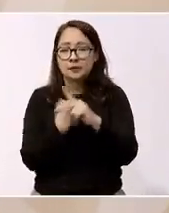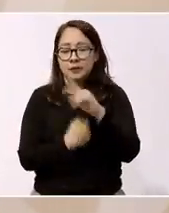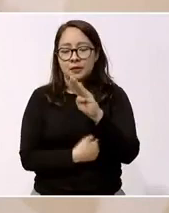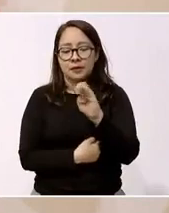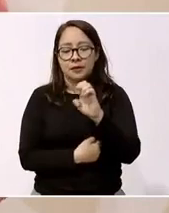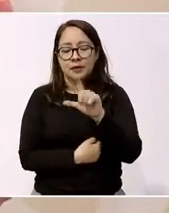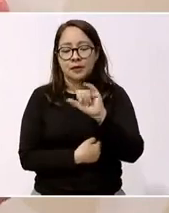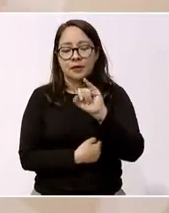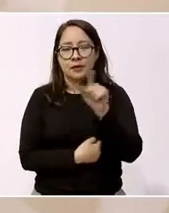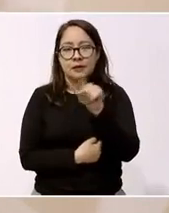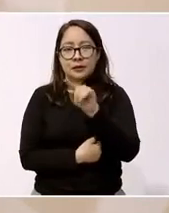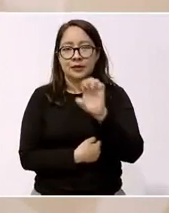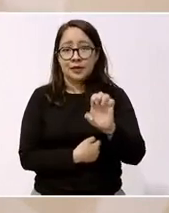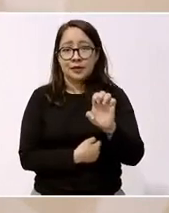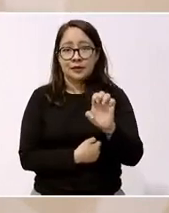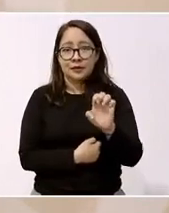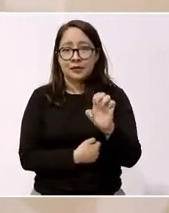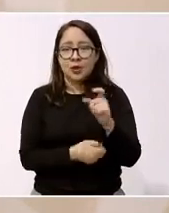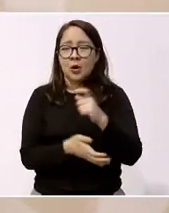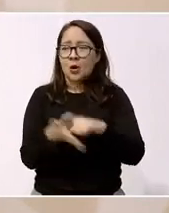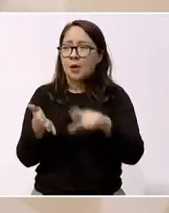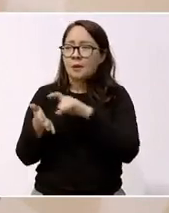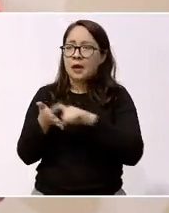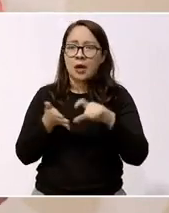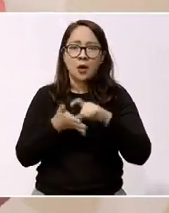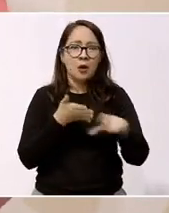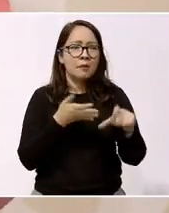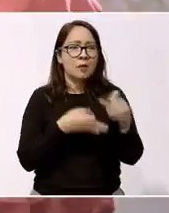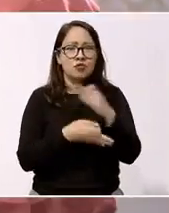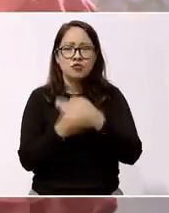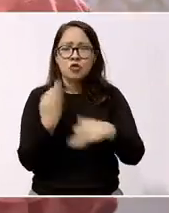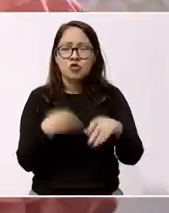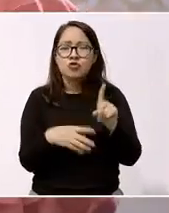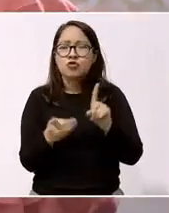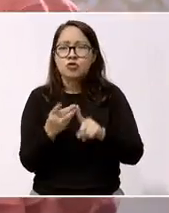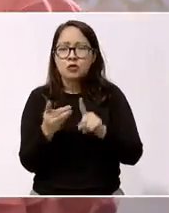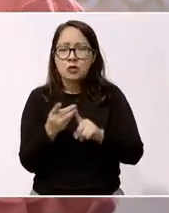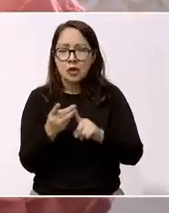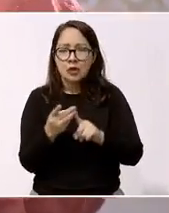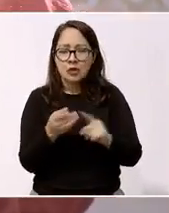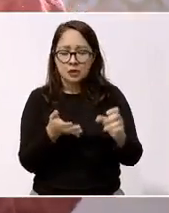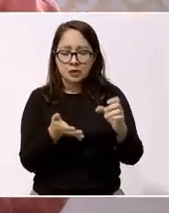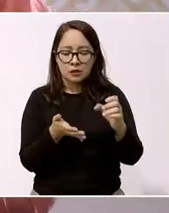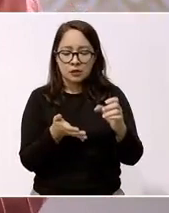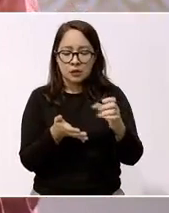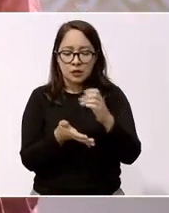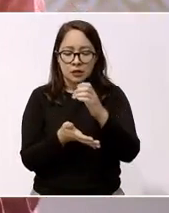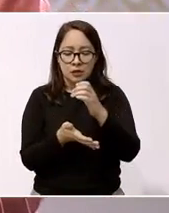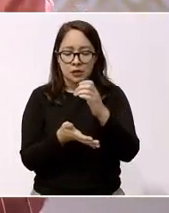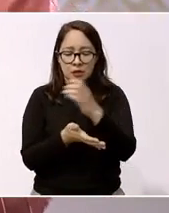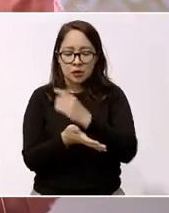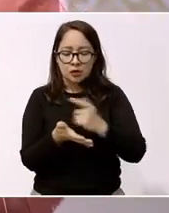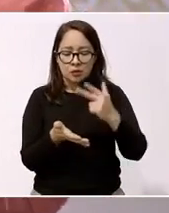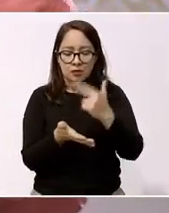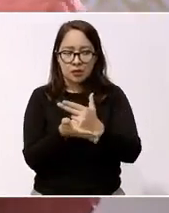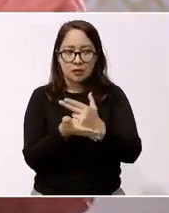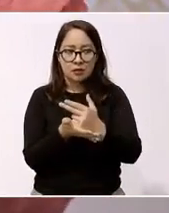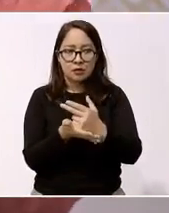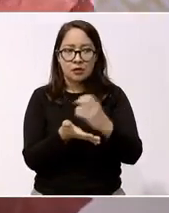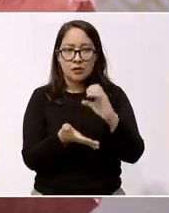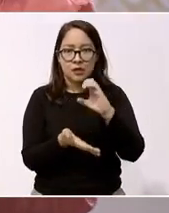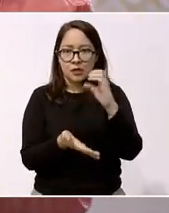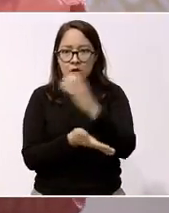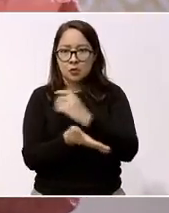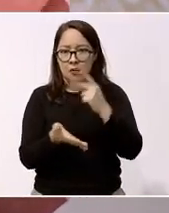compran todo en Chetumal. Y me decía el primer ministro, estamos comprando